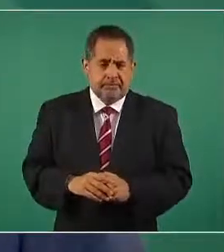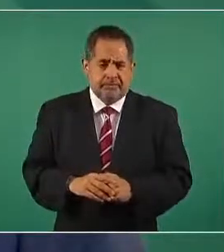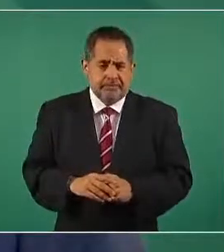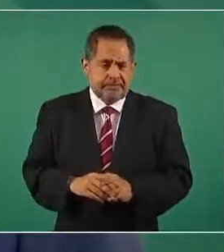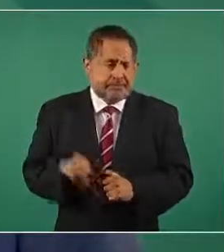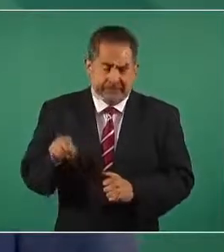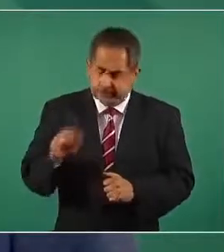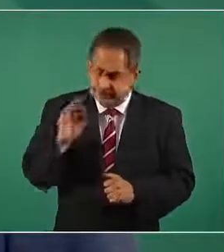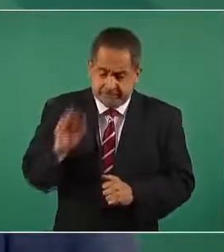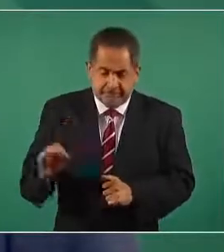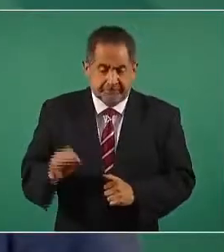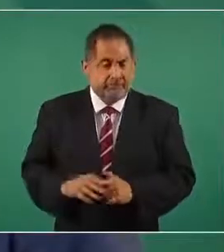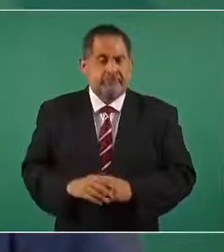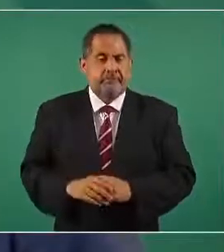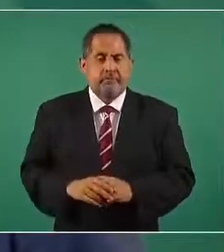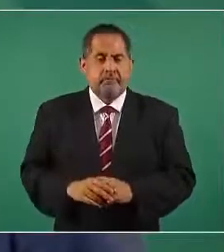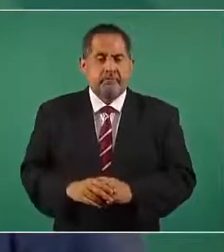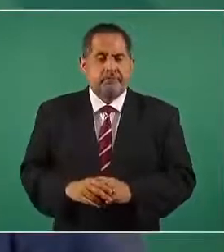No,